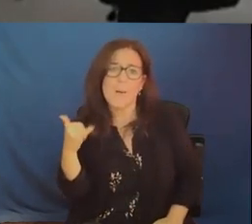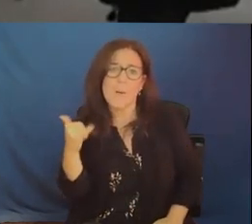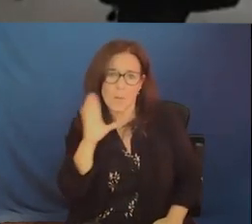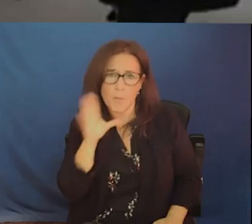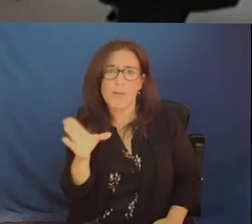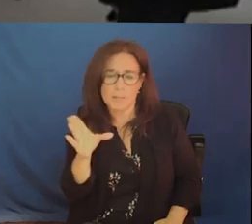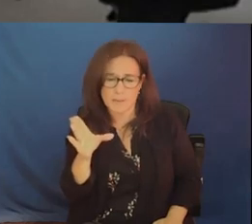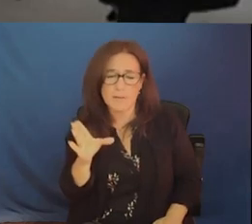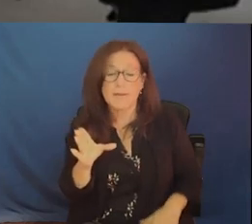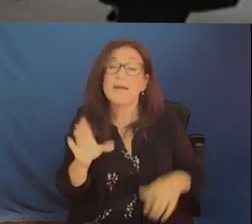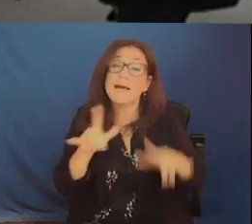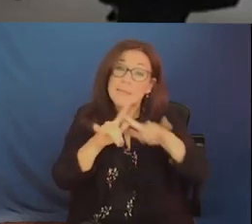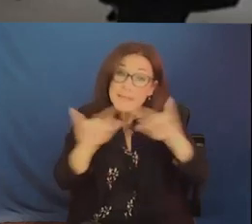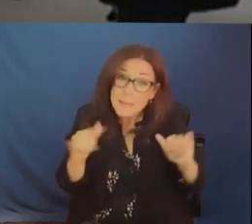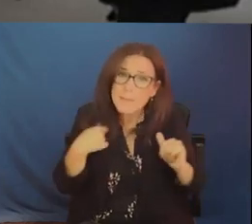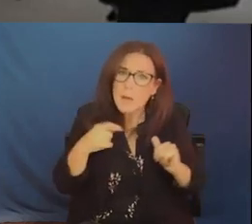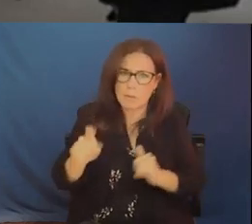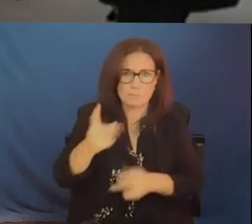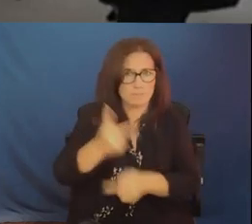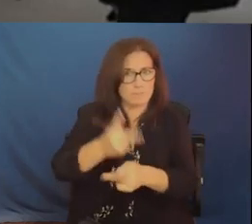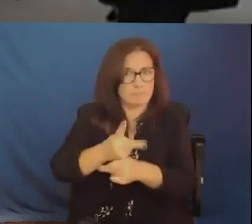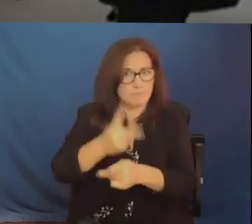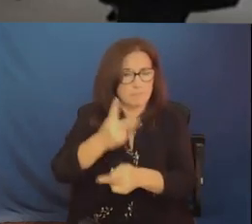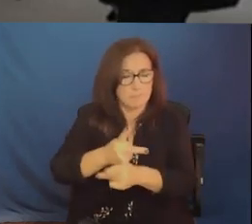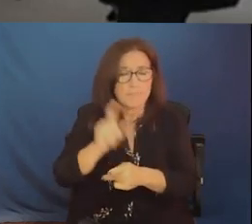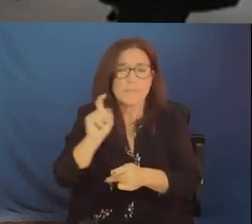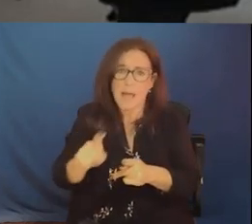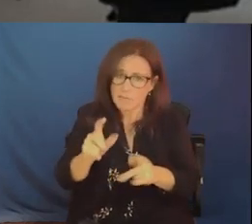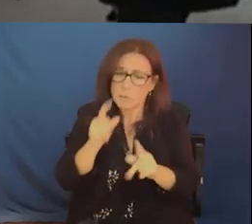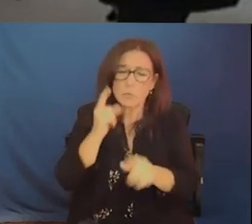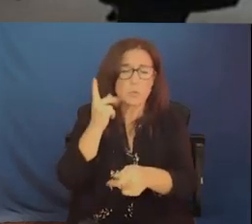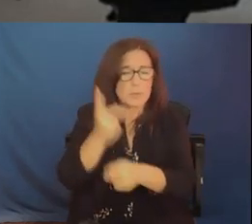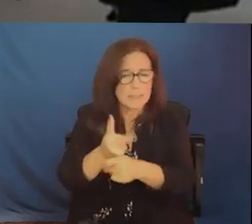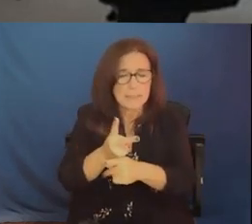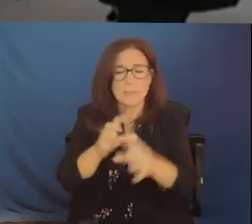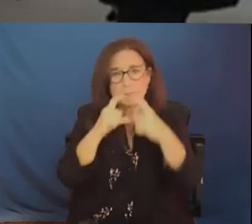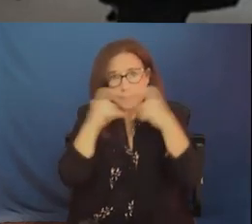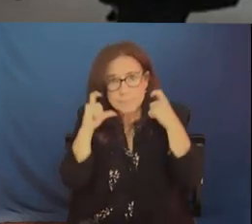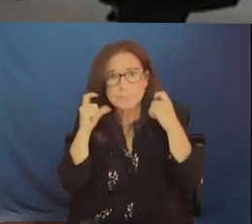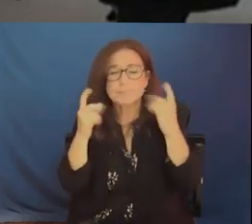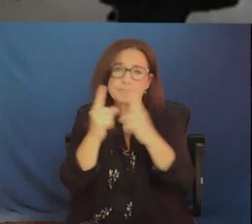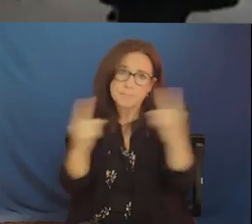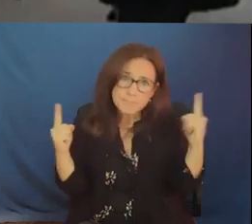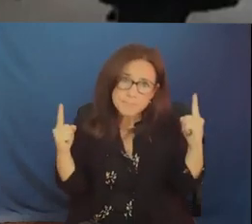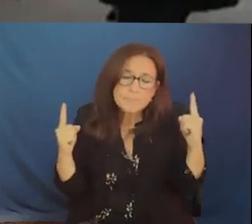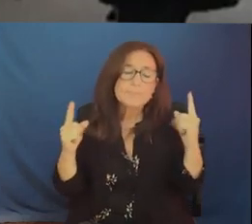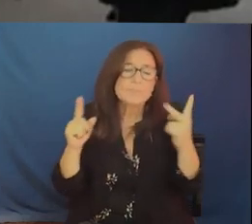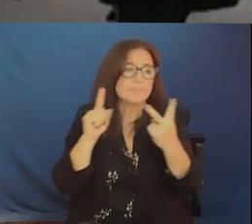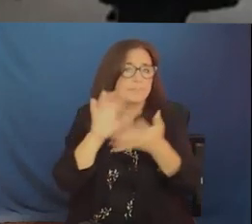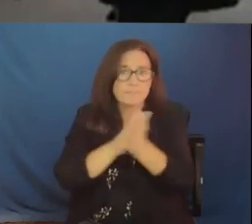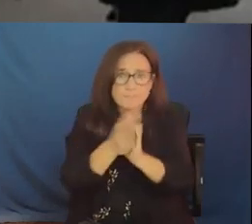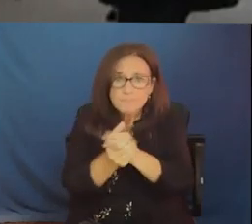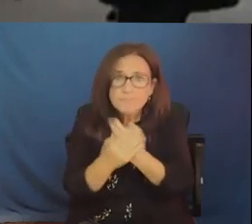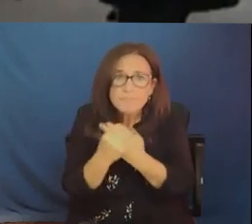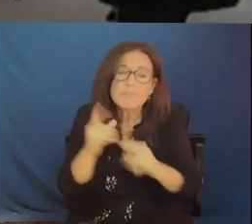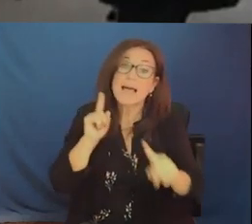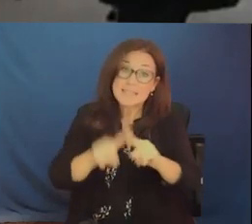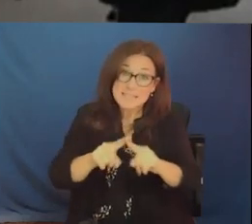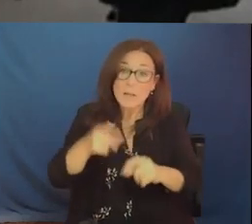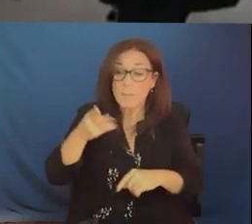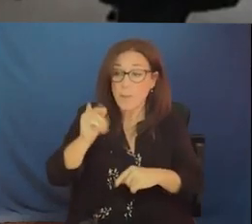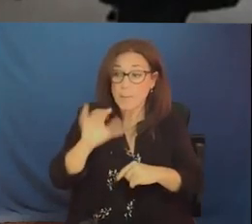todos que debemos seguir con la guardia alta y seguir con los protocolos de salud y seguridad hasta que se nos diga por